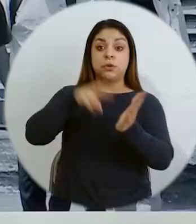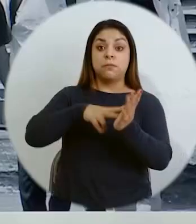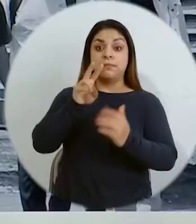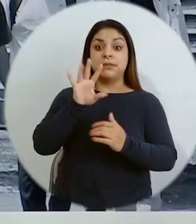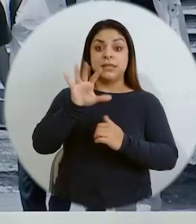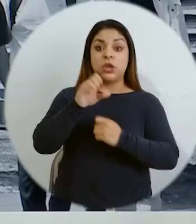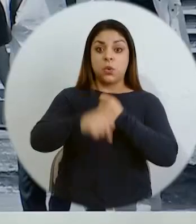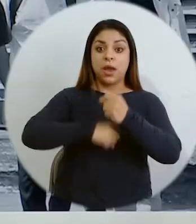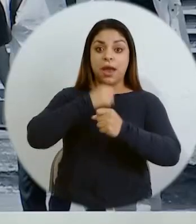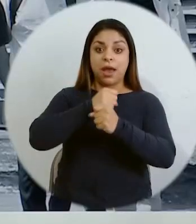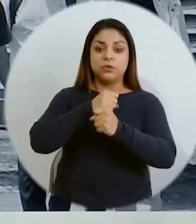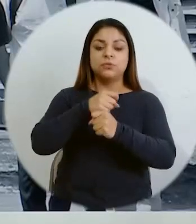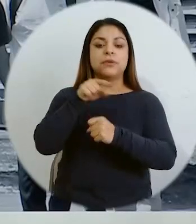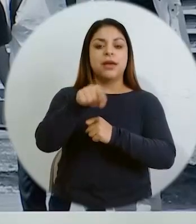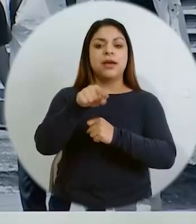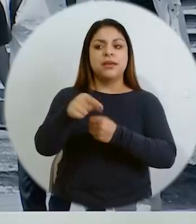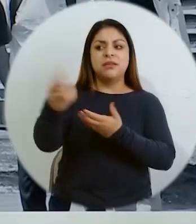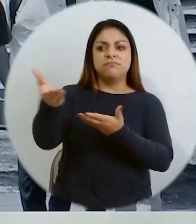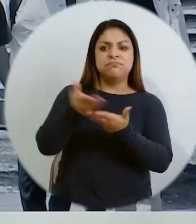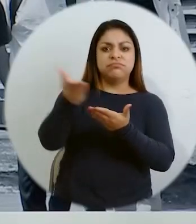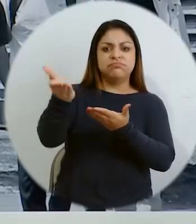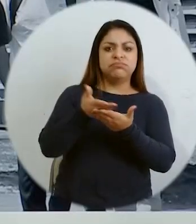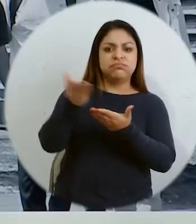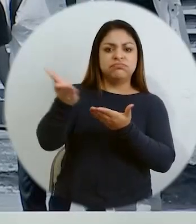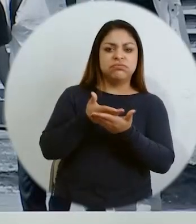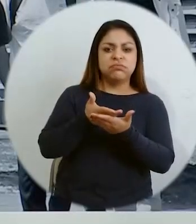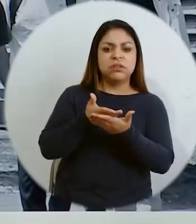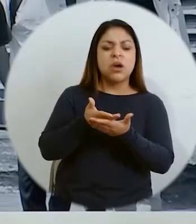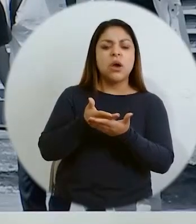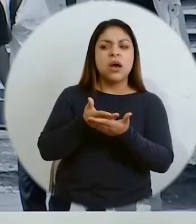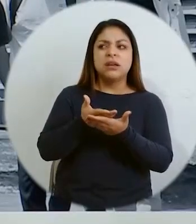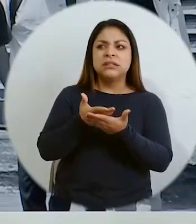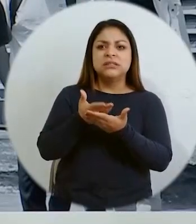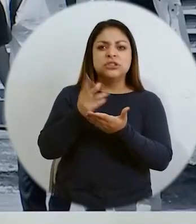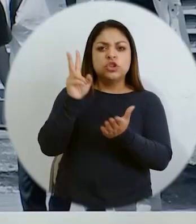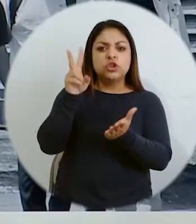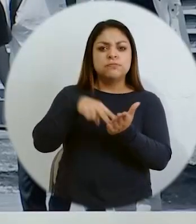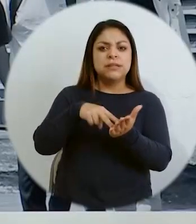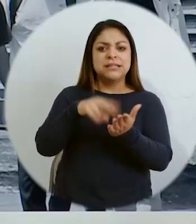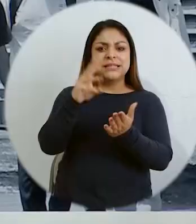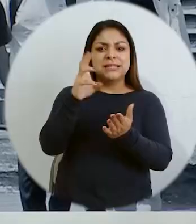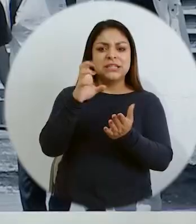Durante el 2025 ingresaron de ese delito